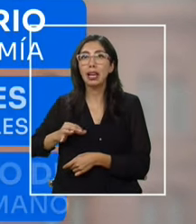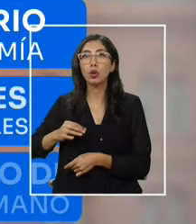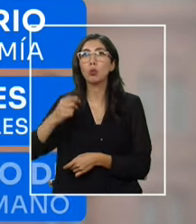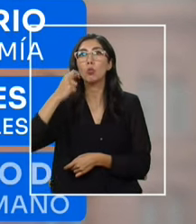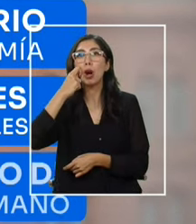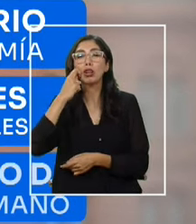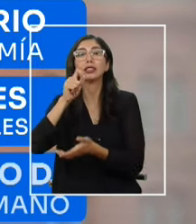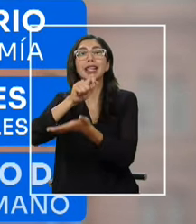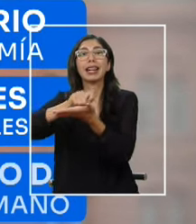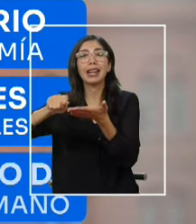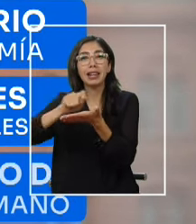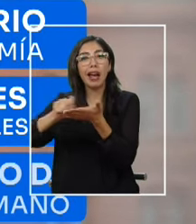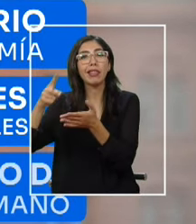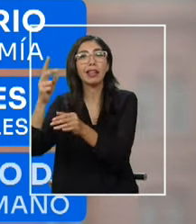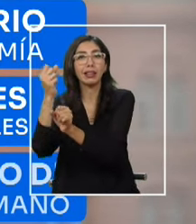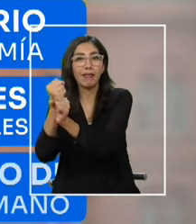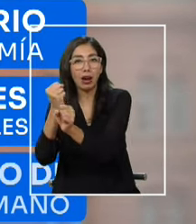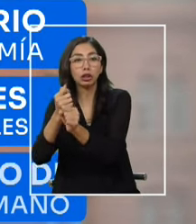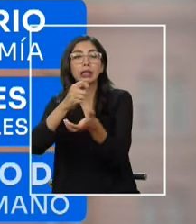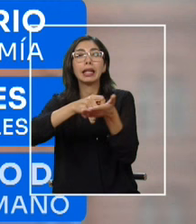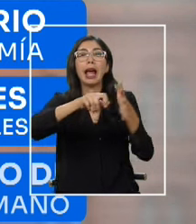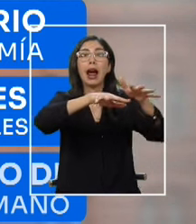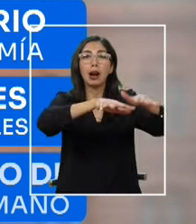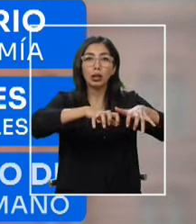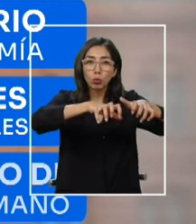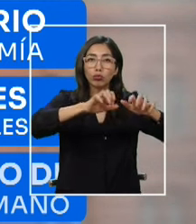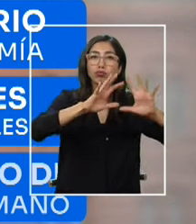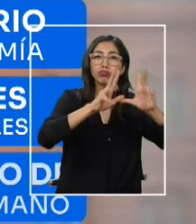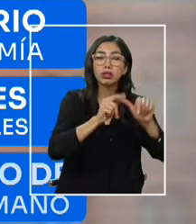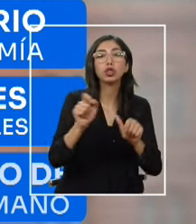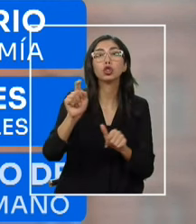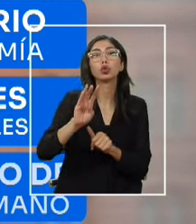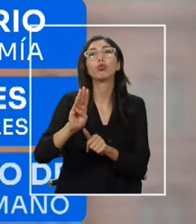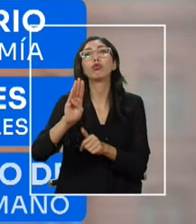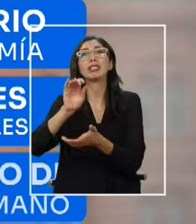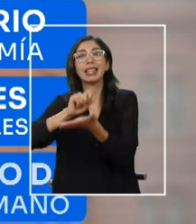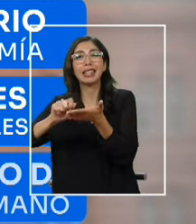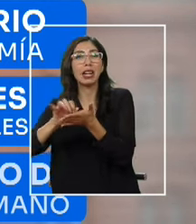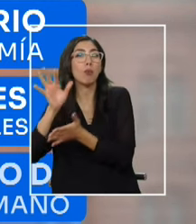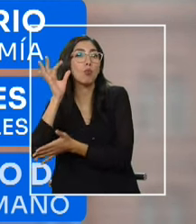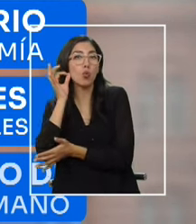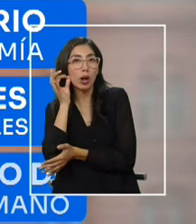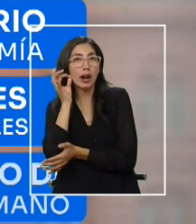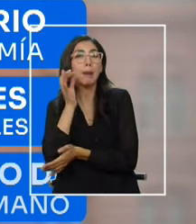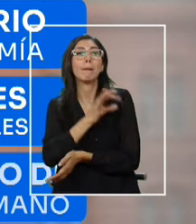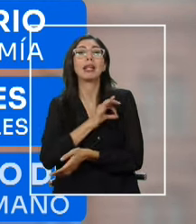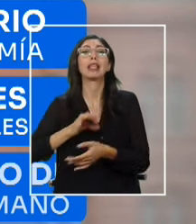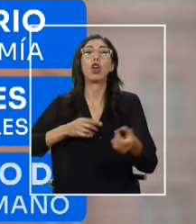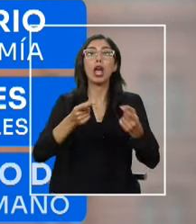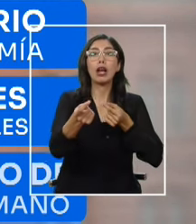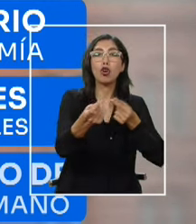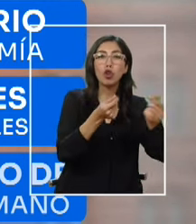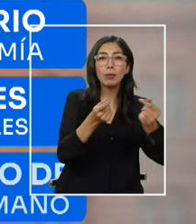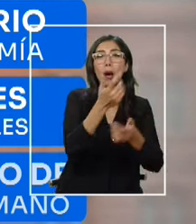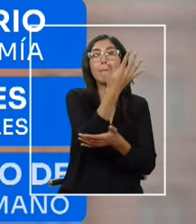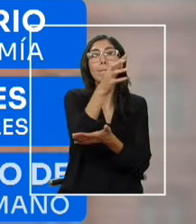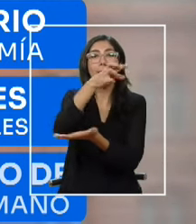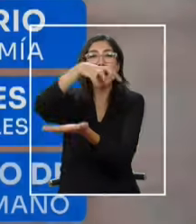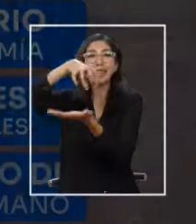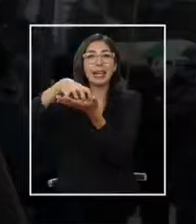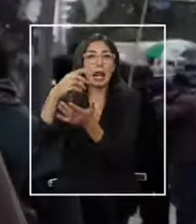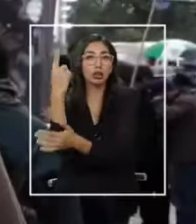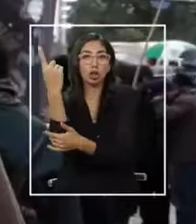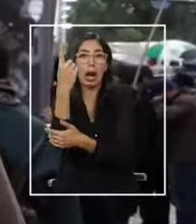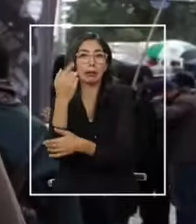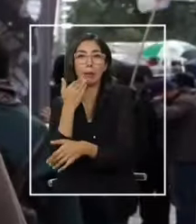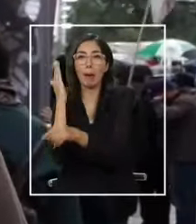de Trabajo, la Secretaría de Agricultura Familiar, la Subsecretaría de la Mujer, el Ministerio de Economía, Parques Nacionales, entre